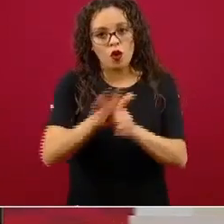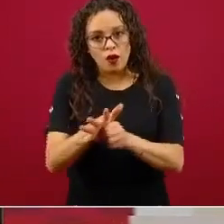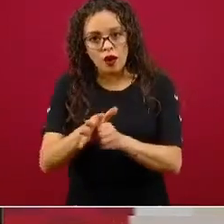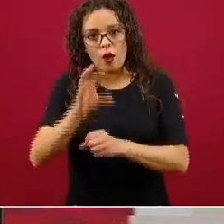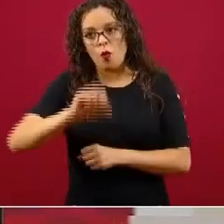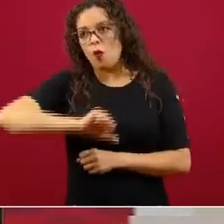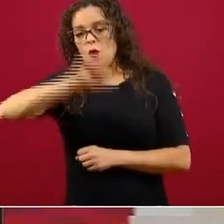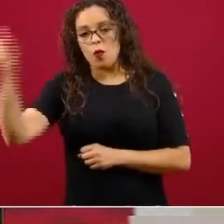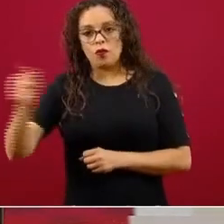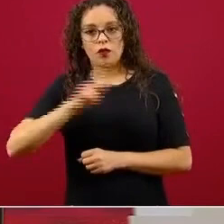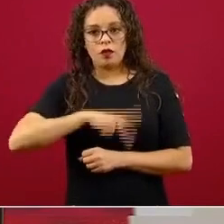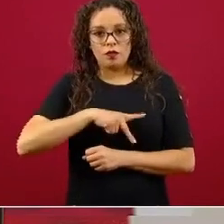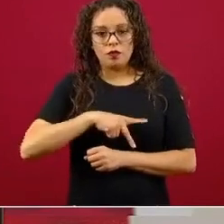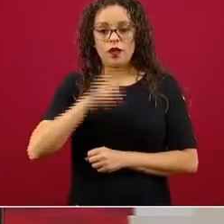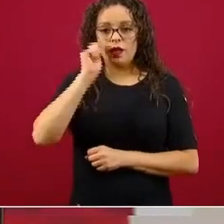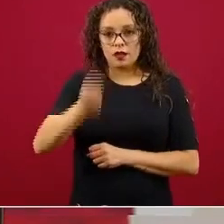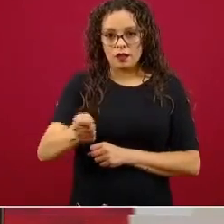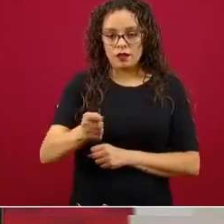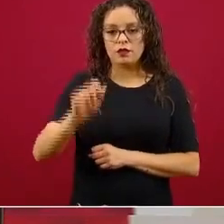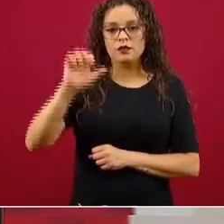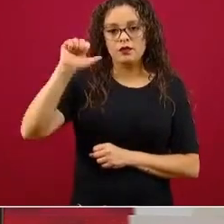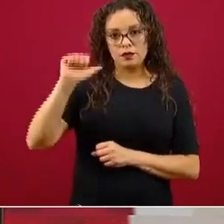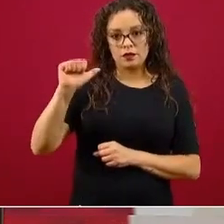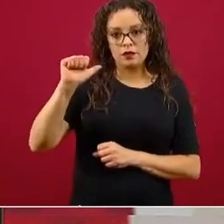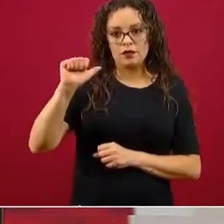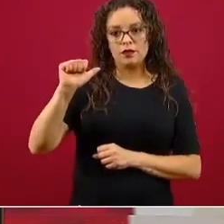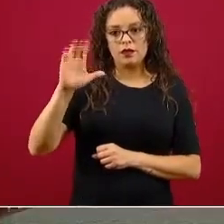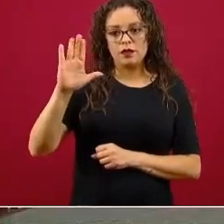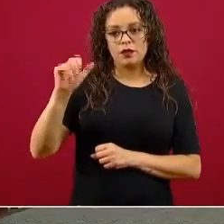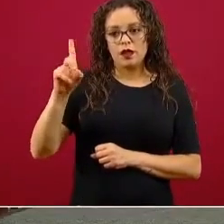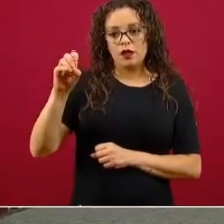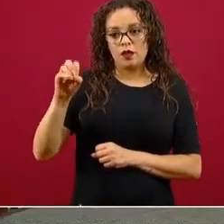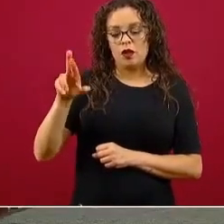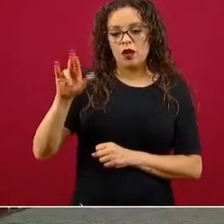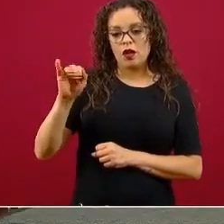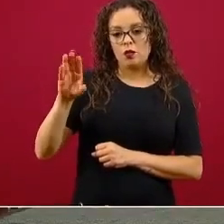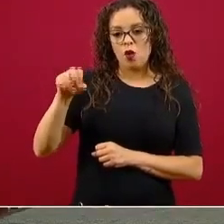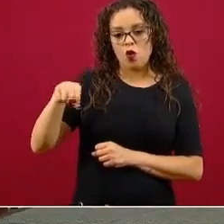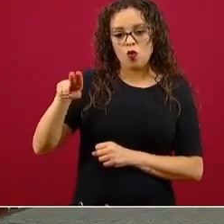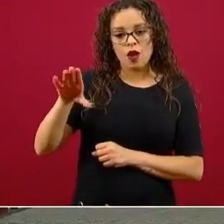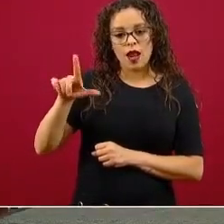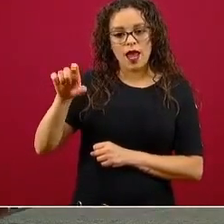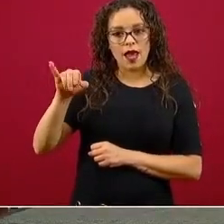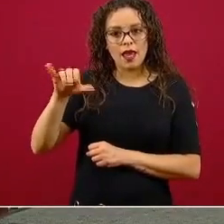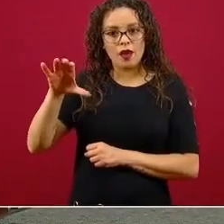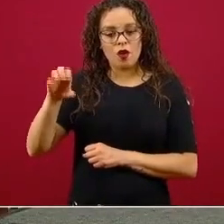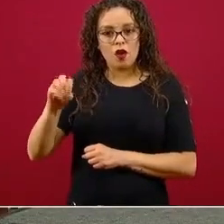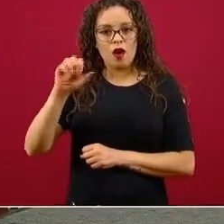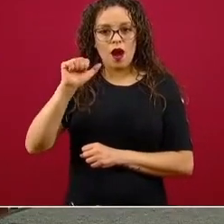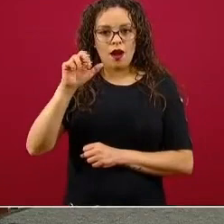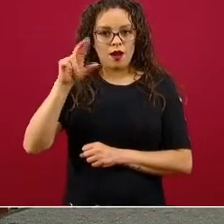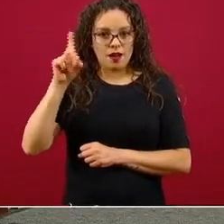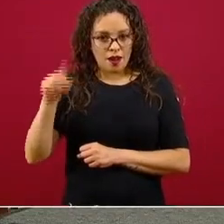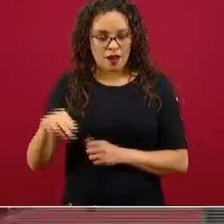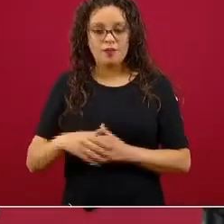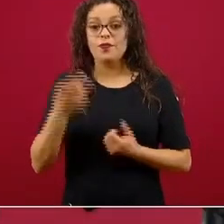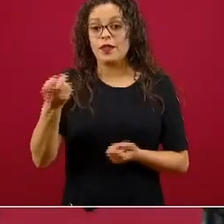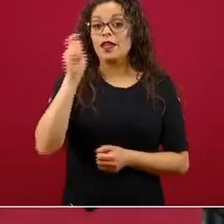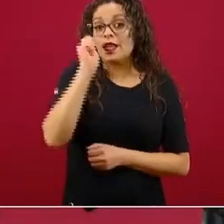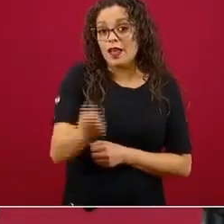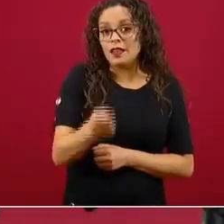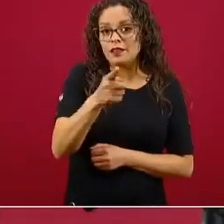es ácido ribonucleico, tienen una acelerada tasa de mutación. Entonces no es inusual que existan las